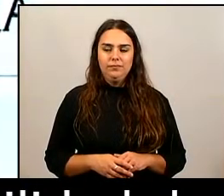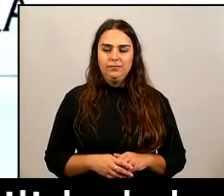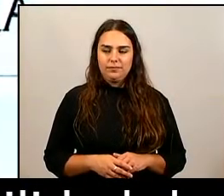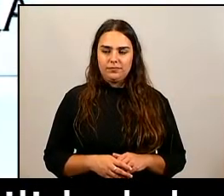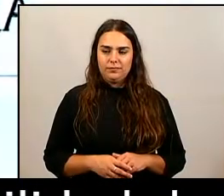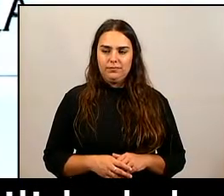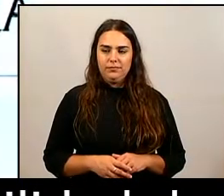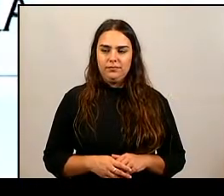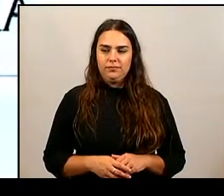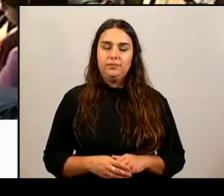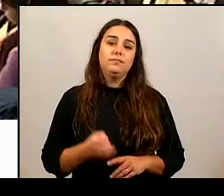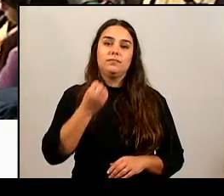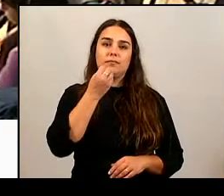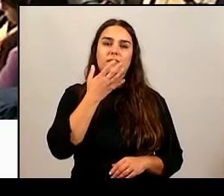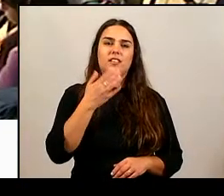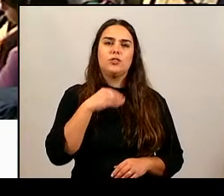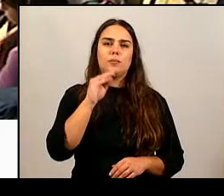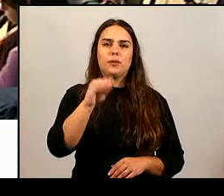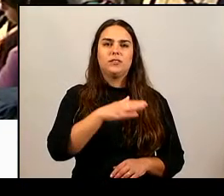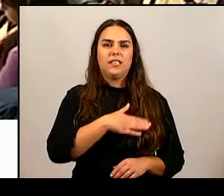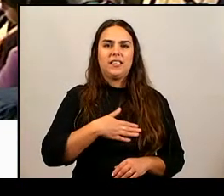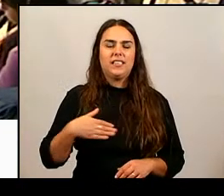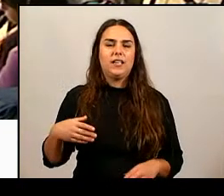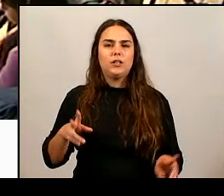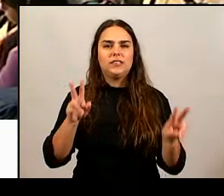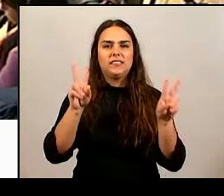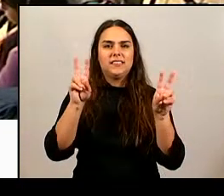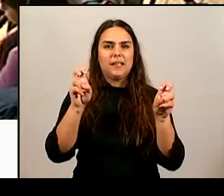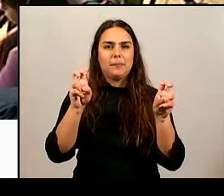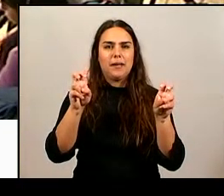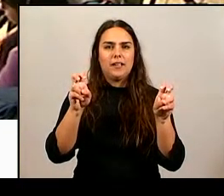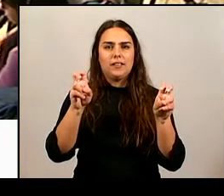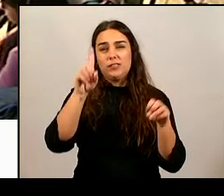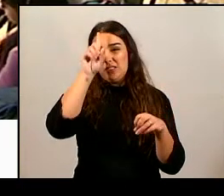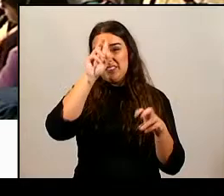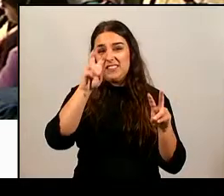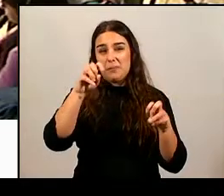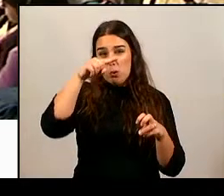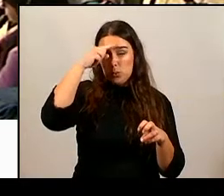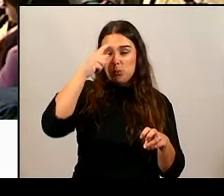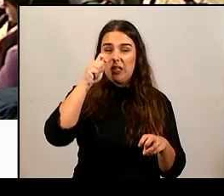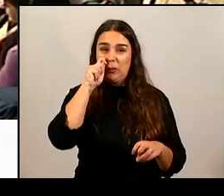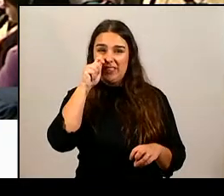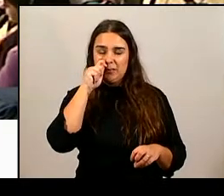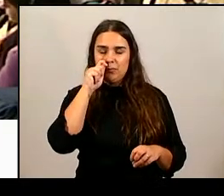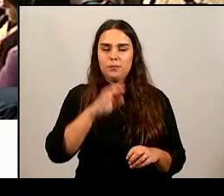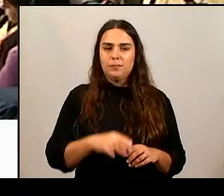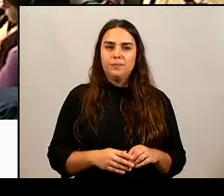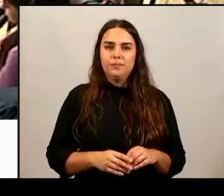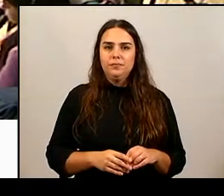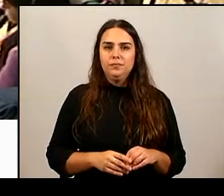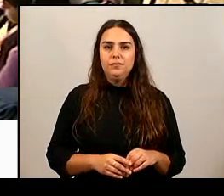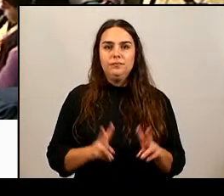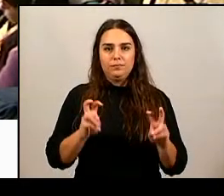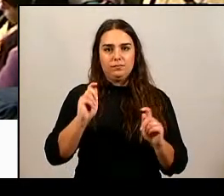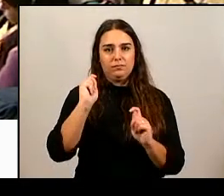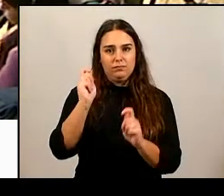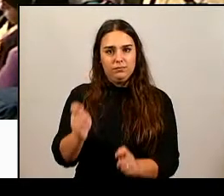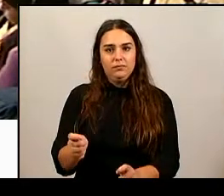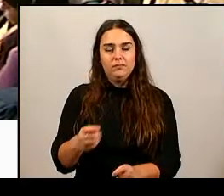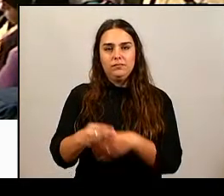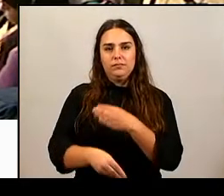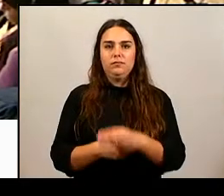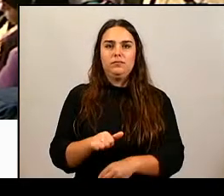¿Qué? Buenos días. Yo quería preguntarle también, como consejera también de Cultura, Turismo, a raíz de la nueva publicación que